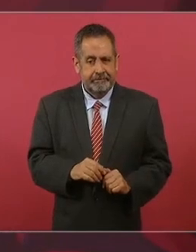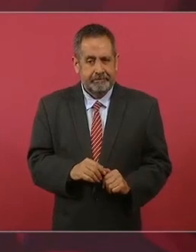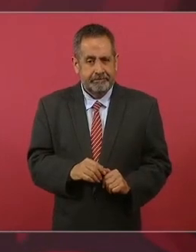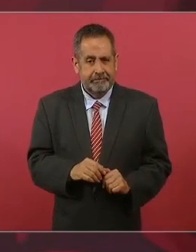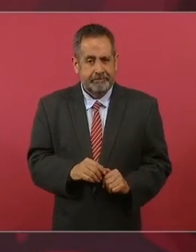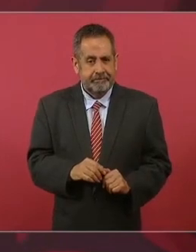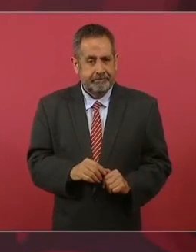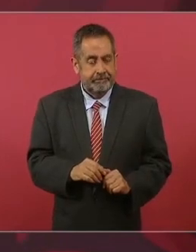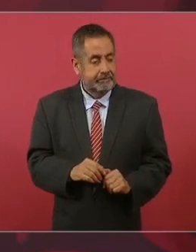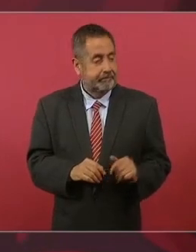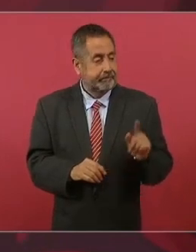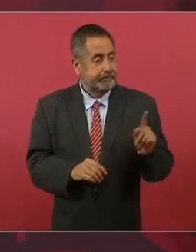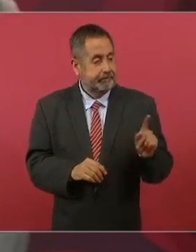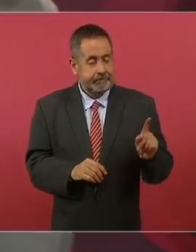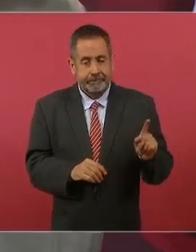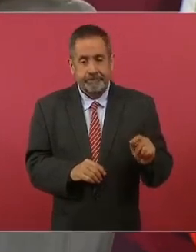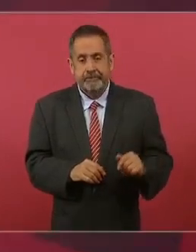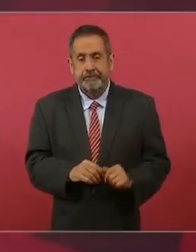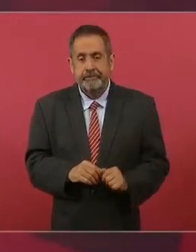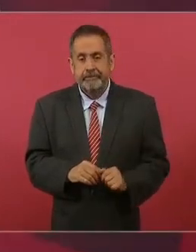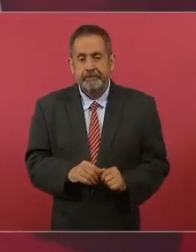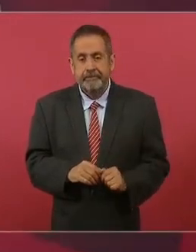Y